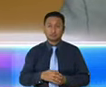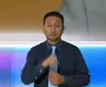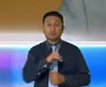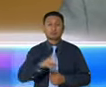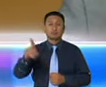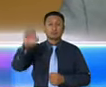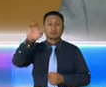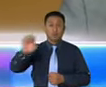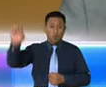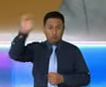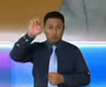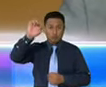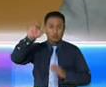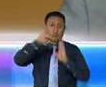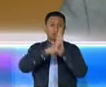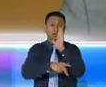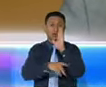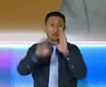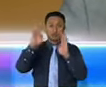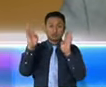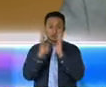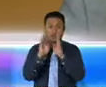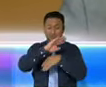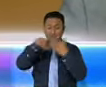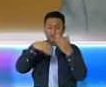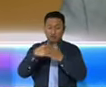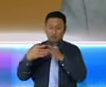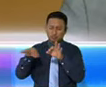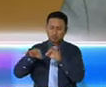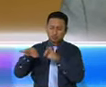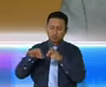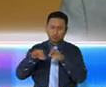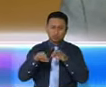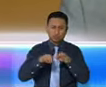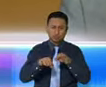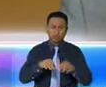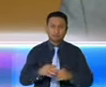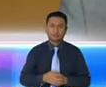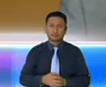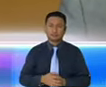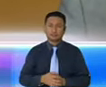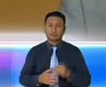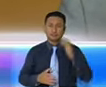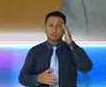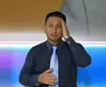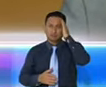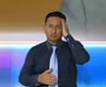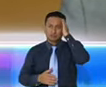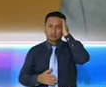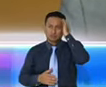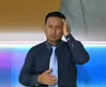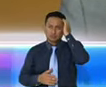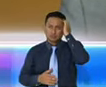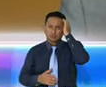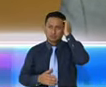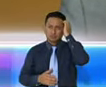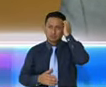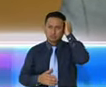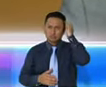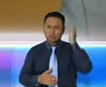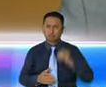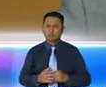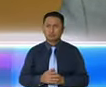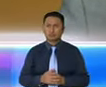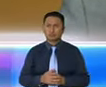hablaremos con todo el Parlamento Europeo para que tomar, intentar mucho más y encontrar